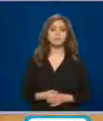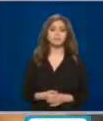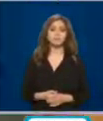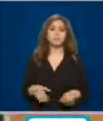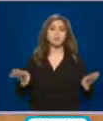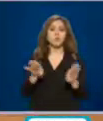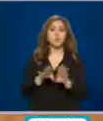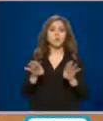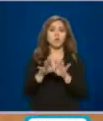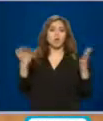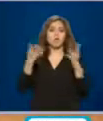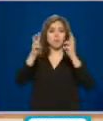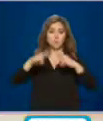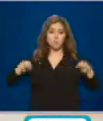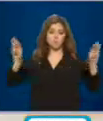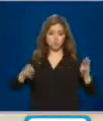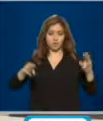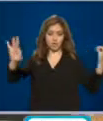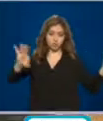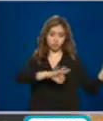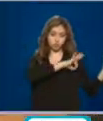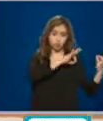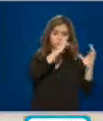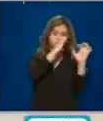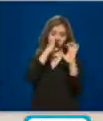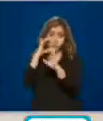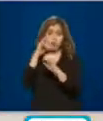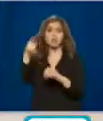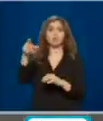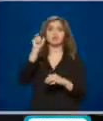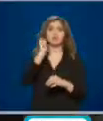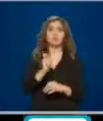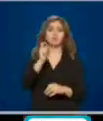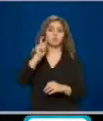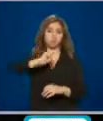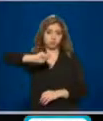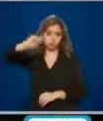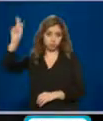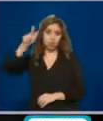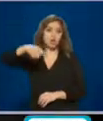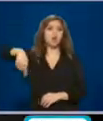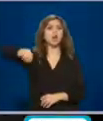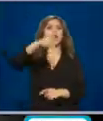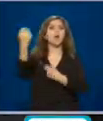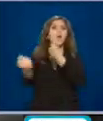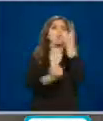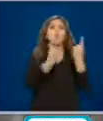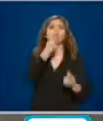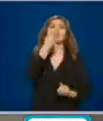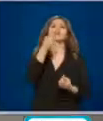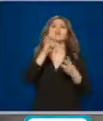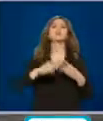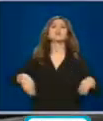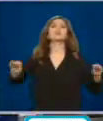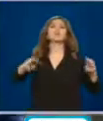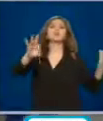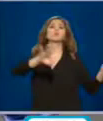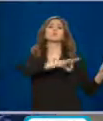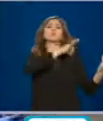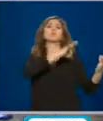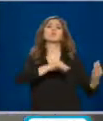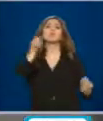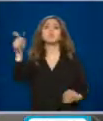impulsar la música de mariachi. La música, y que tengan mejor formación, ¿no, maestro? Porque normalmente dicen, los músicos de mariachi tocan